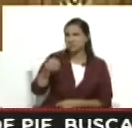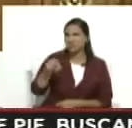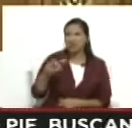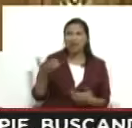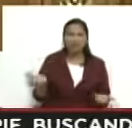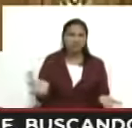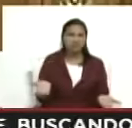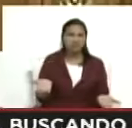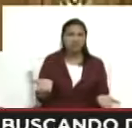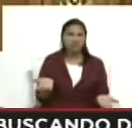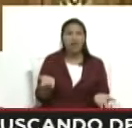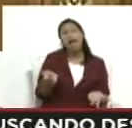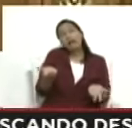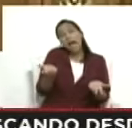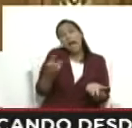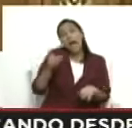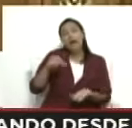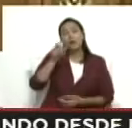Los hijos de papi y mami.